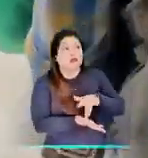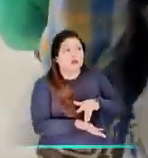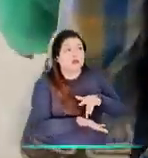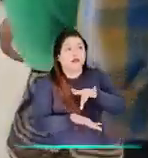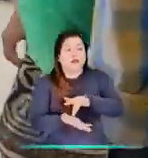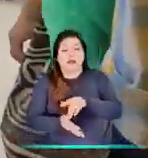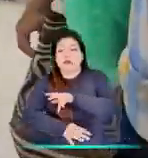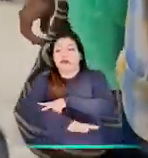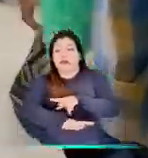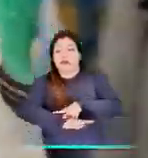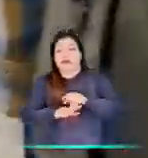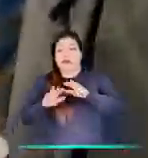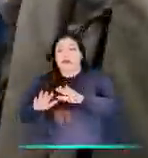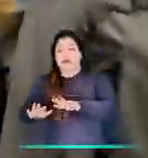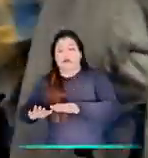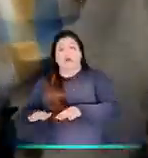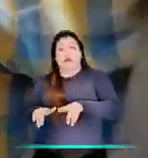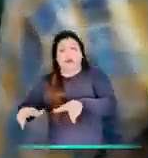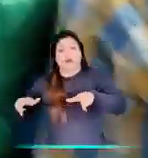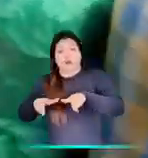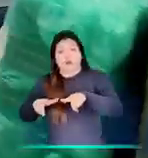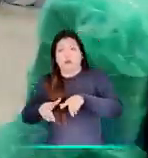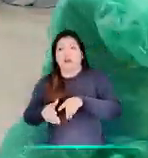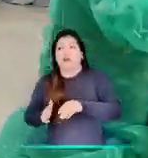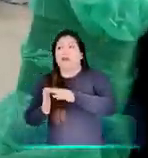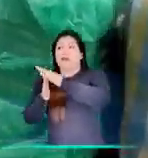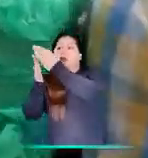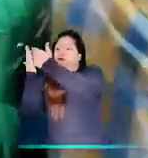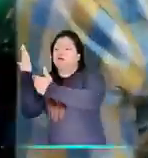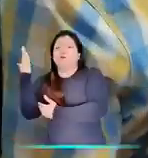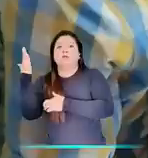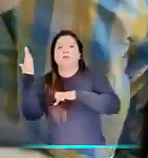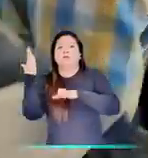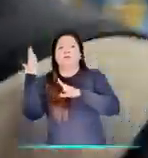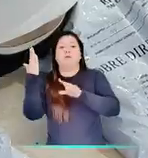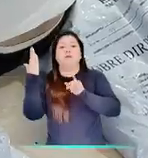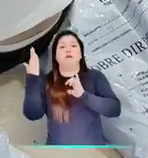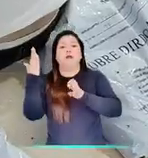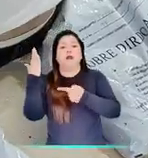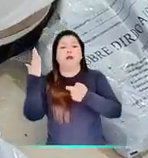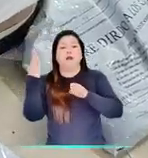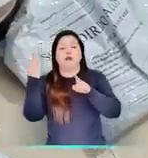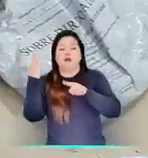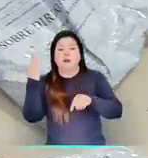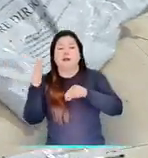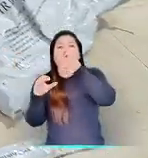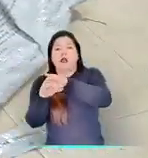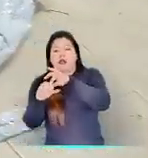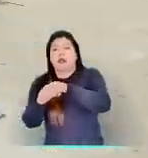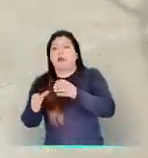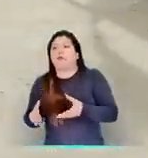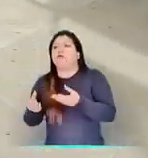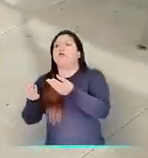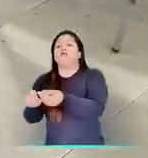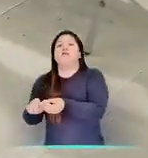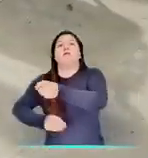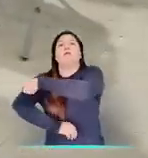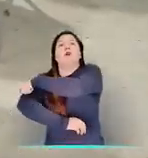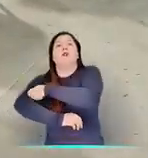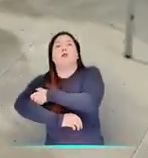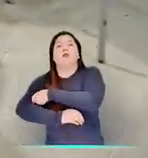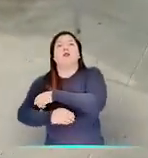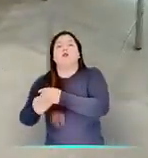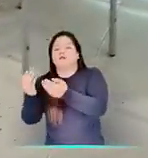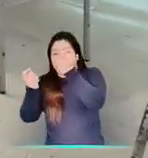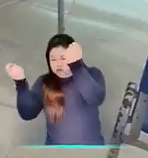A medida que vamos llegando los delegados de puesto, vamos entregando todos los pliegos electorales a